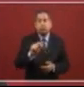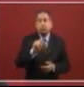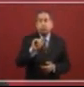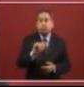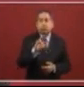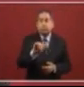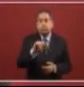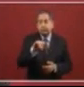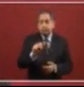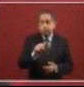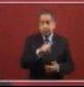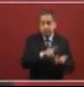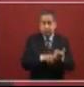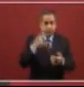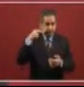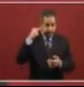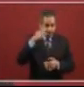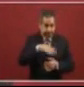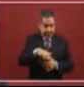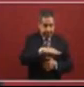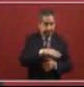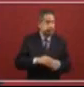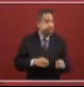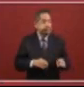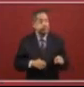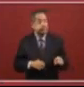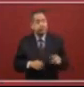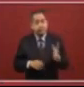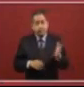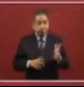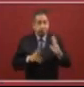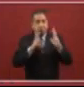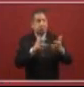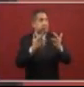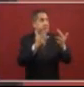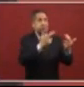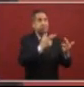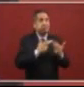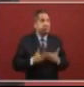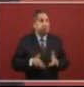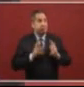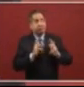Coatzacoalcos, y ya estaba pues en ruinas.